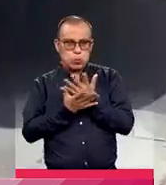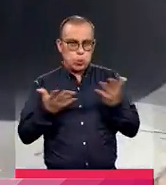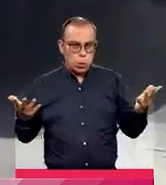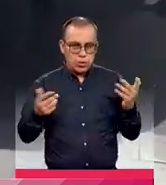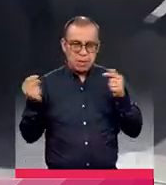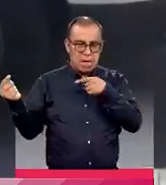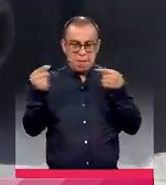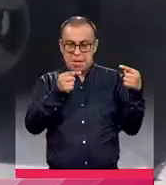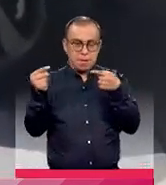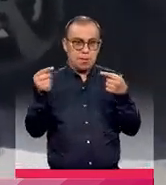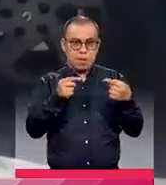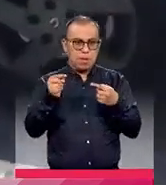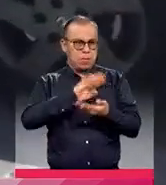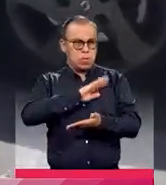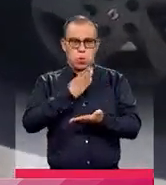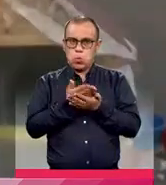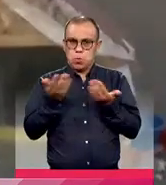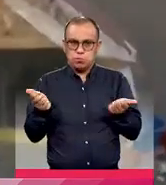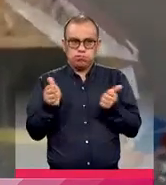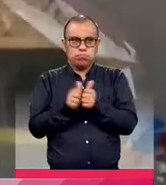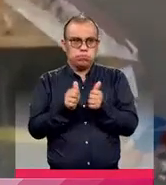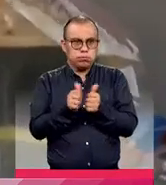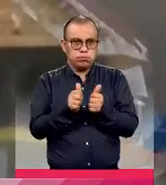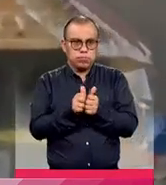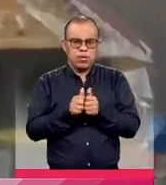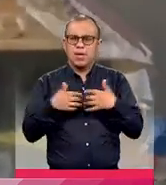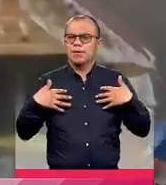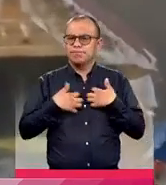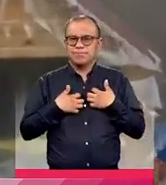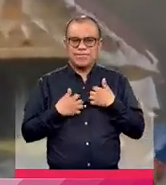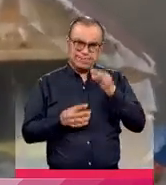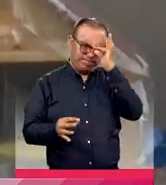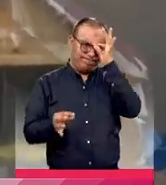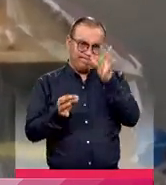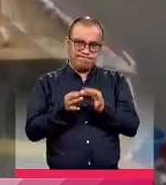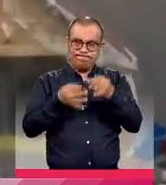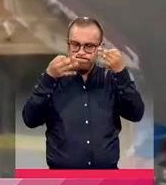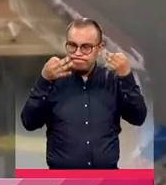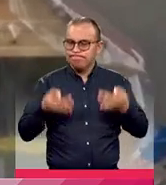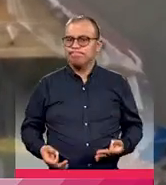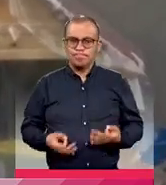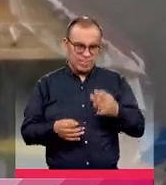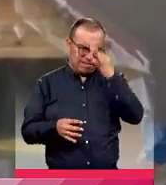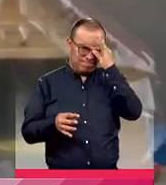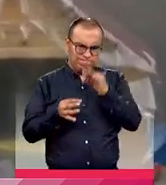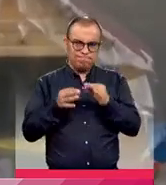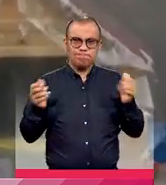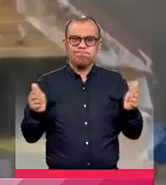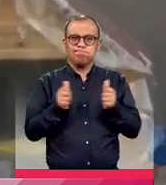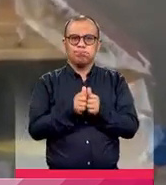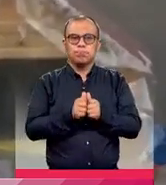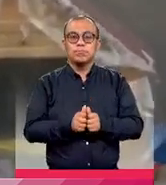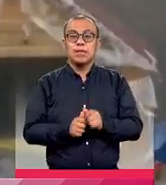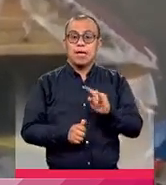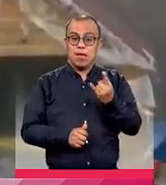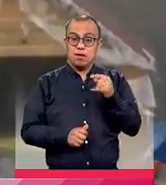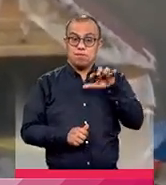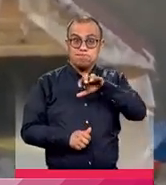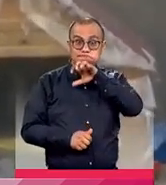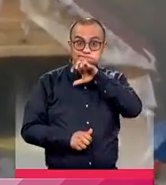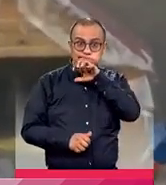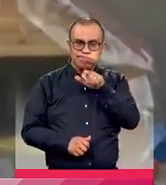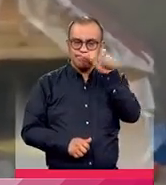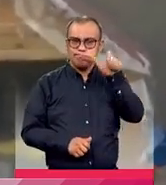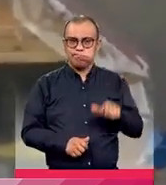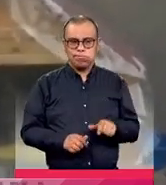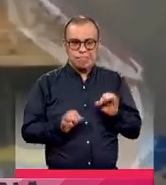y el caos, nunca los abandonó. Los animalitos son mis fieles, definitivamente fiel como los perros